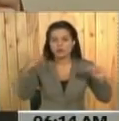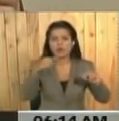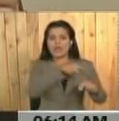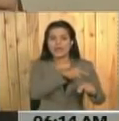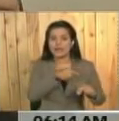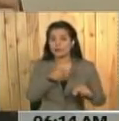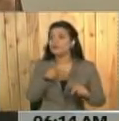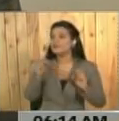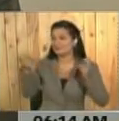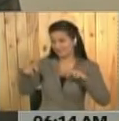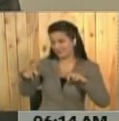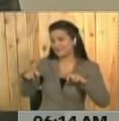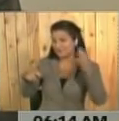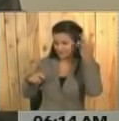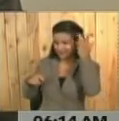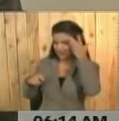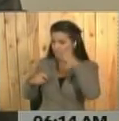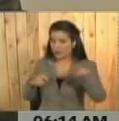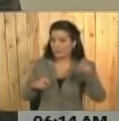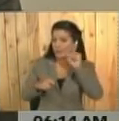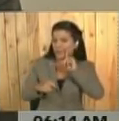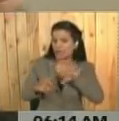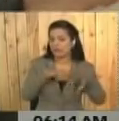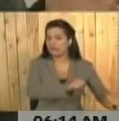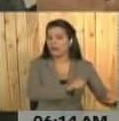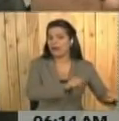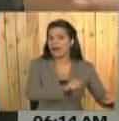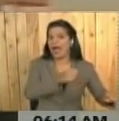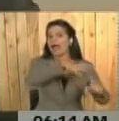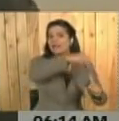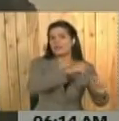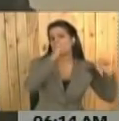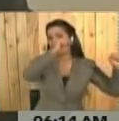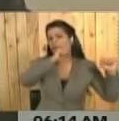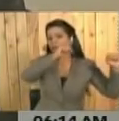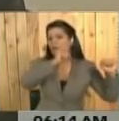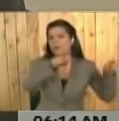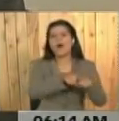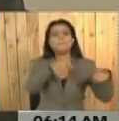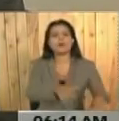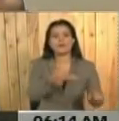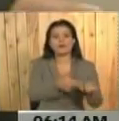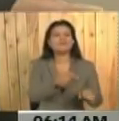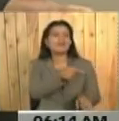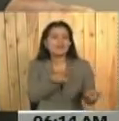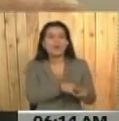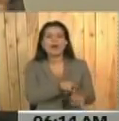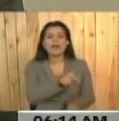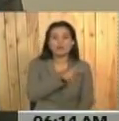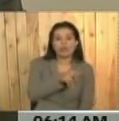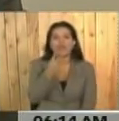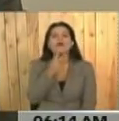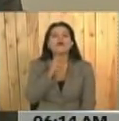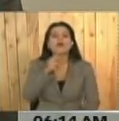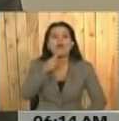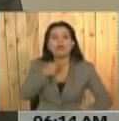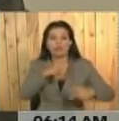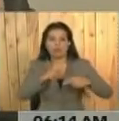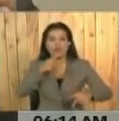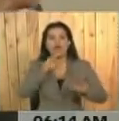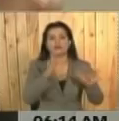ellos estaban en Plaza Altamira o estaba en el paro petrolero y un grupo estaba ahí son las las dos caras de la de la